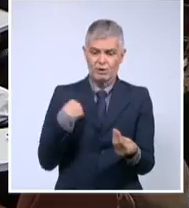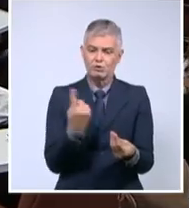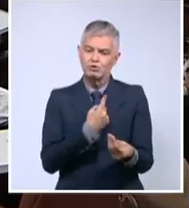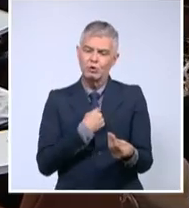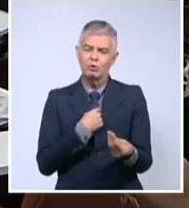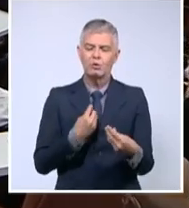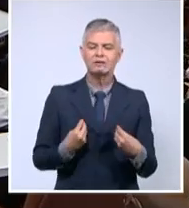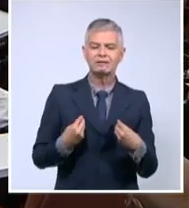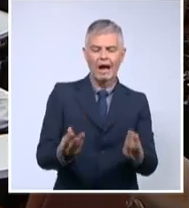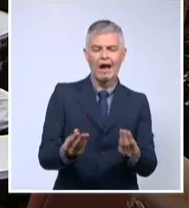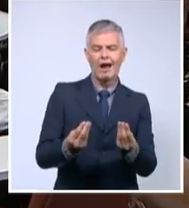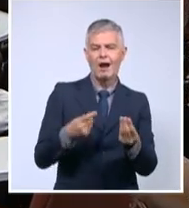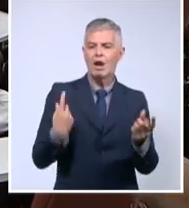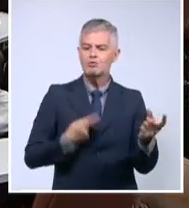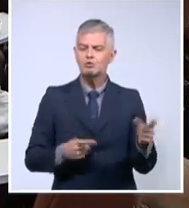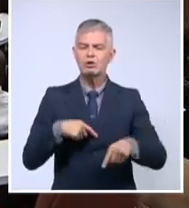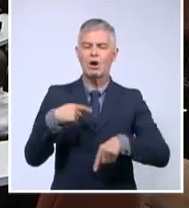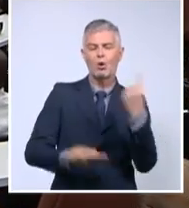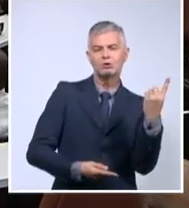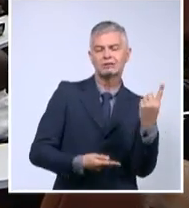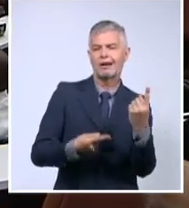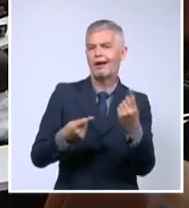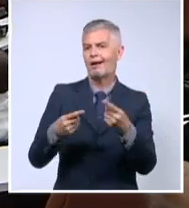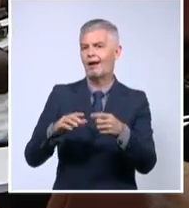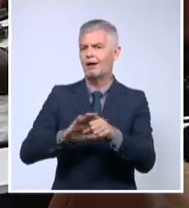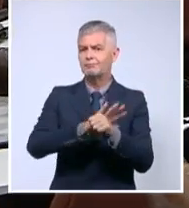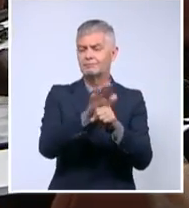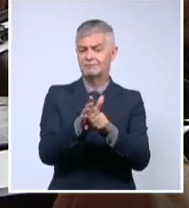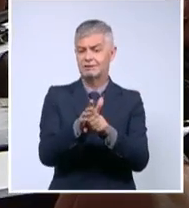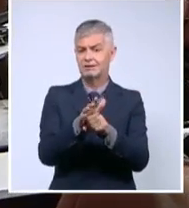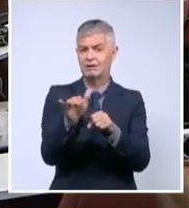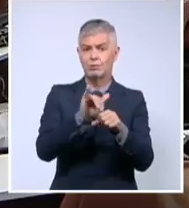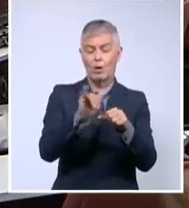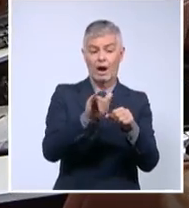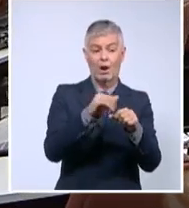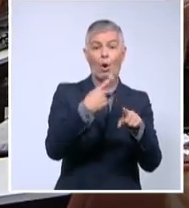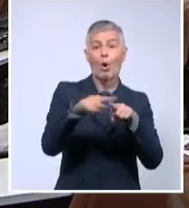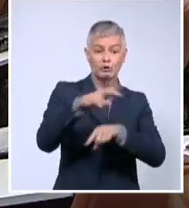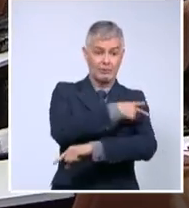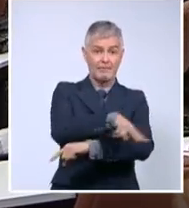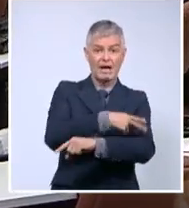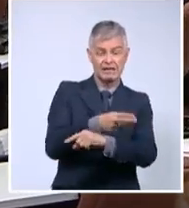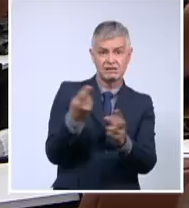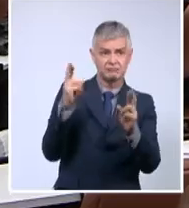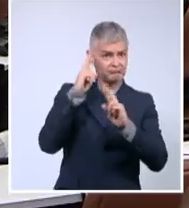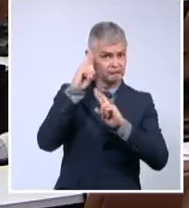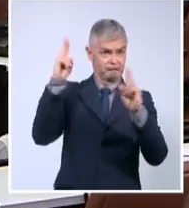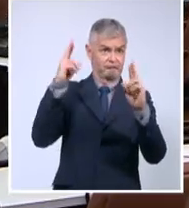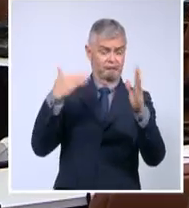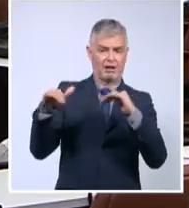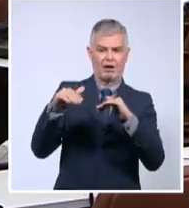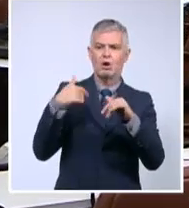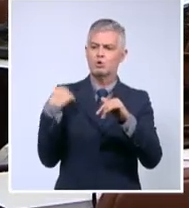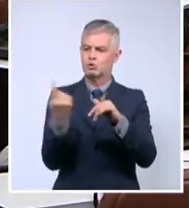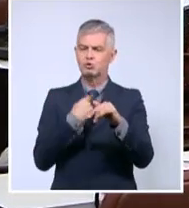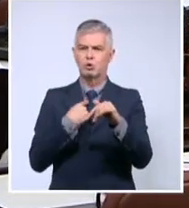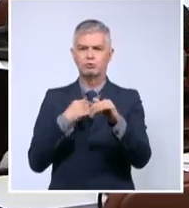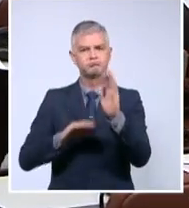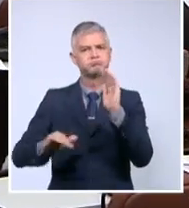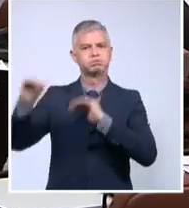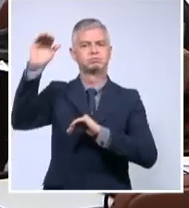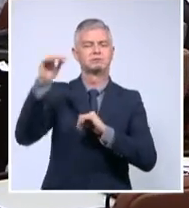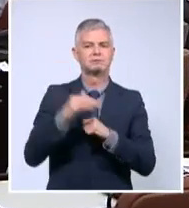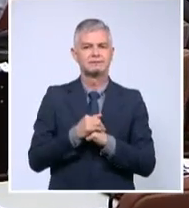a la pandemia por delante de países de similar o superior desarrollo. El talento natural del